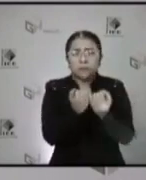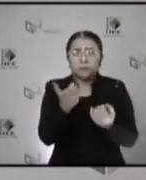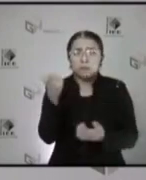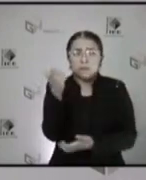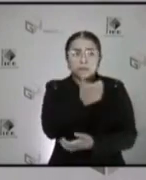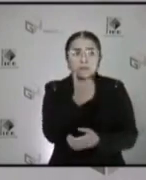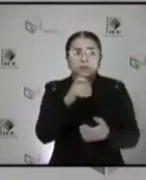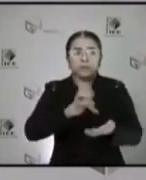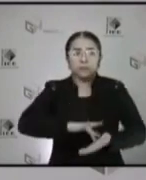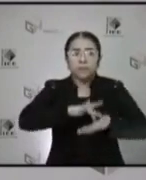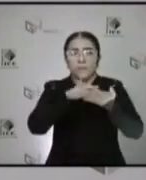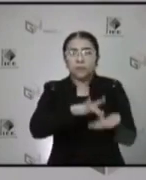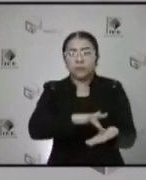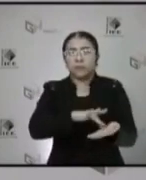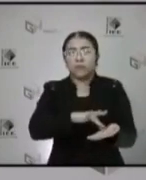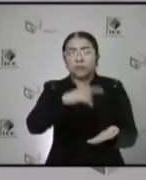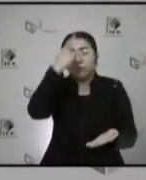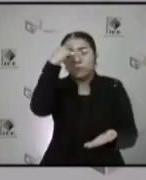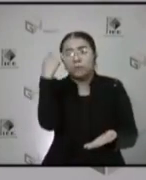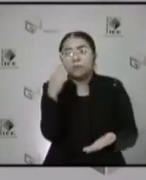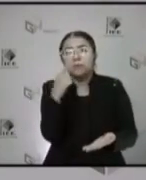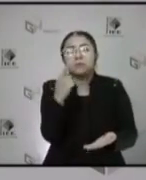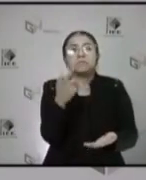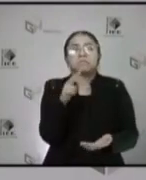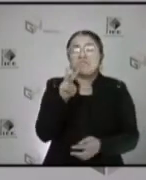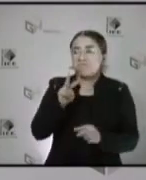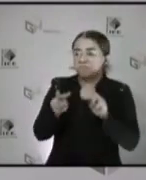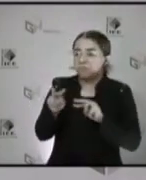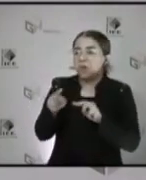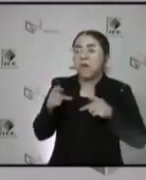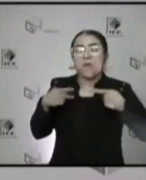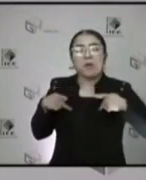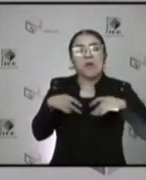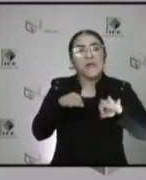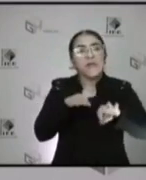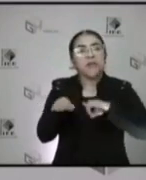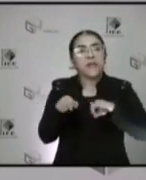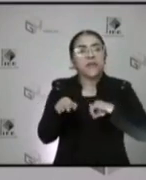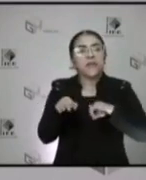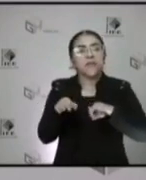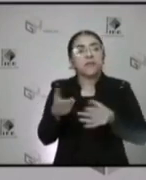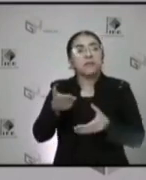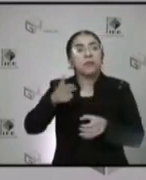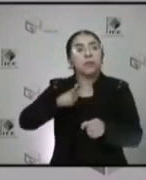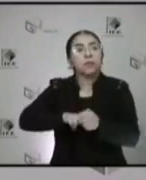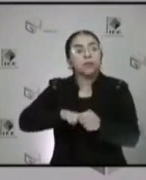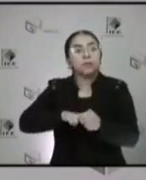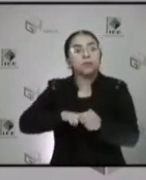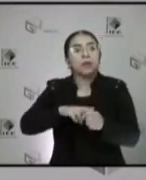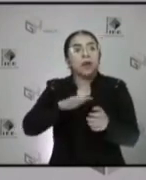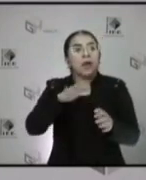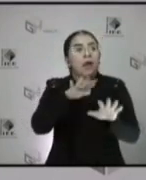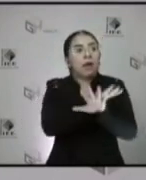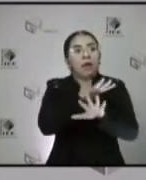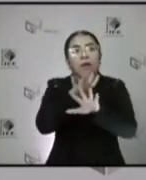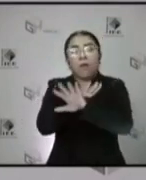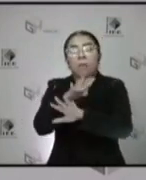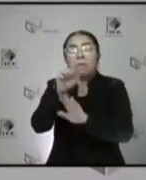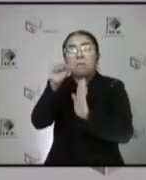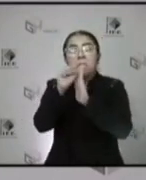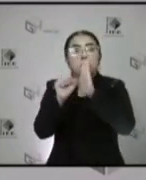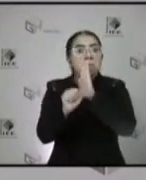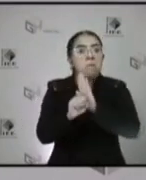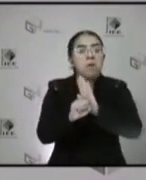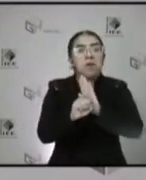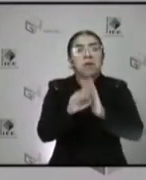recursos. Vamos a valorar al personal de salud que hoy tiene que renovar un contrato cada mes para que